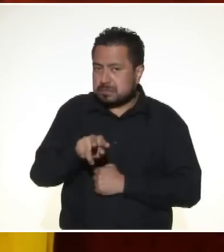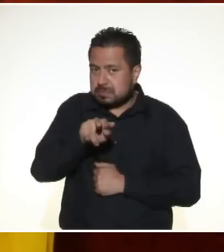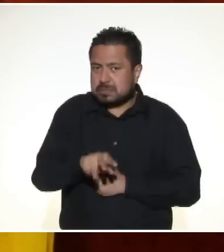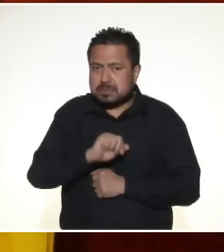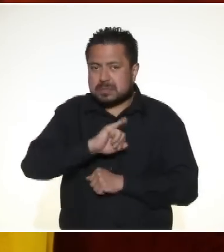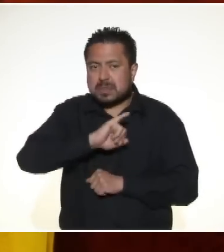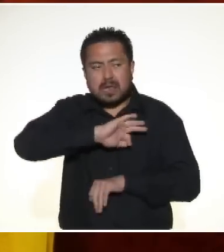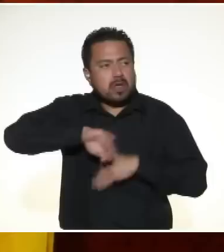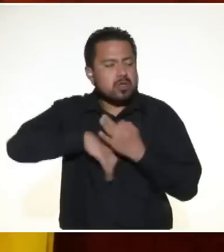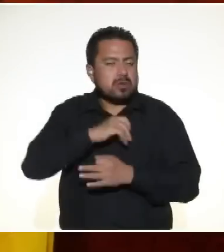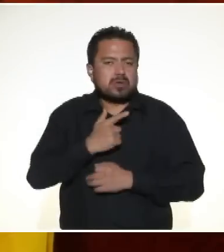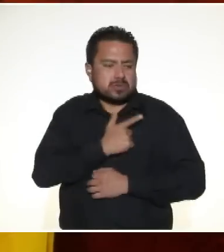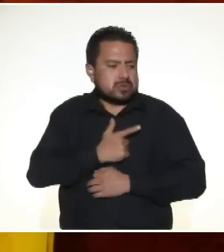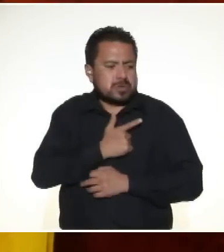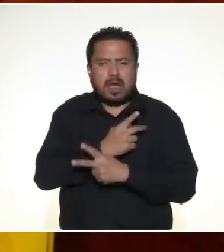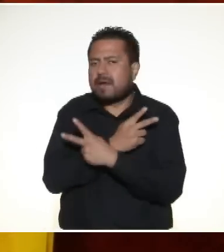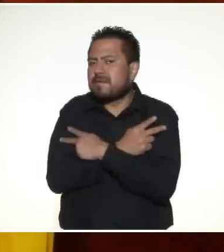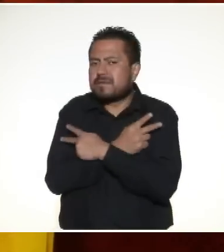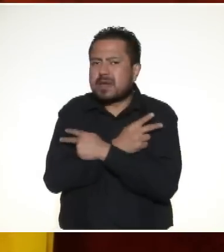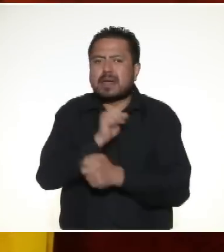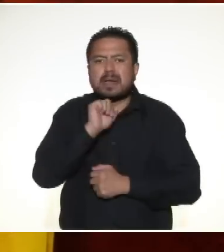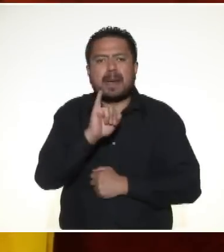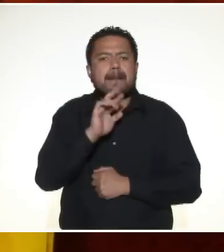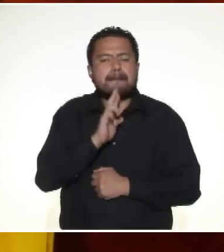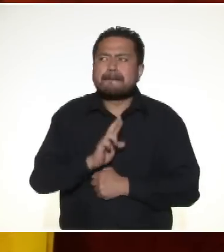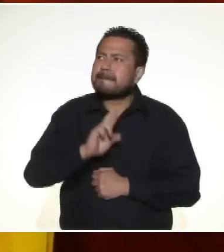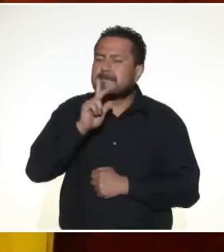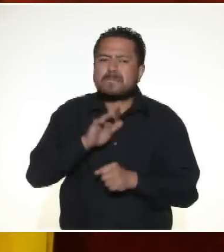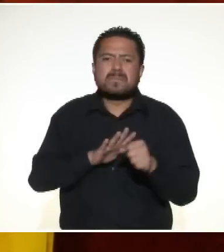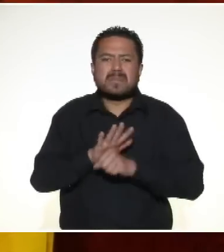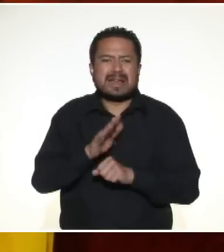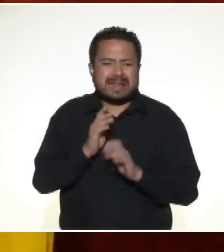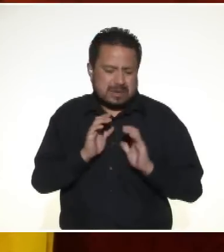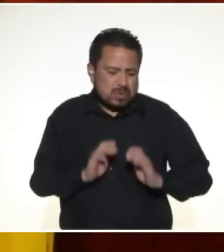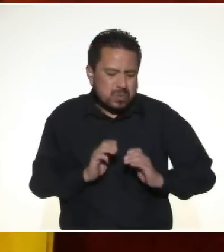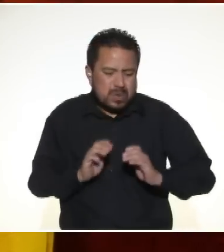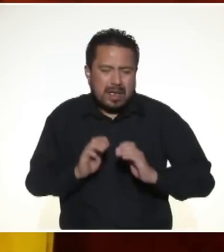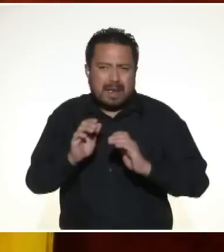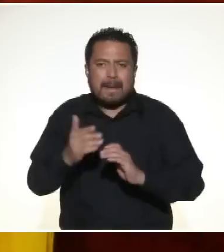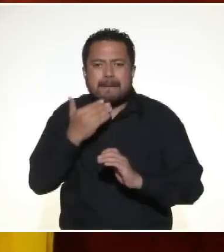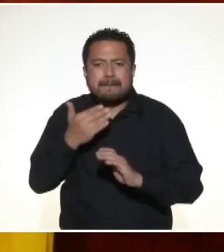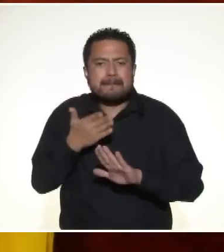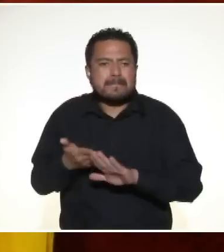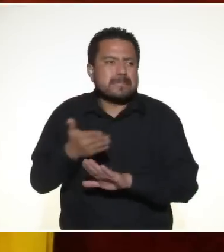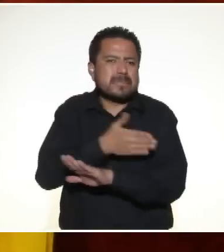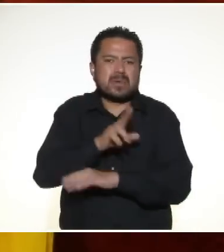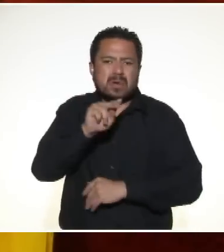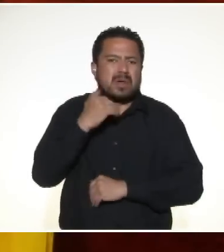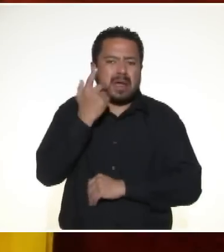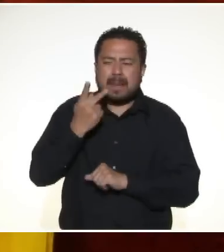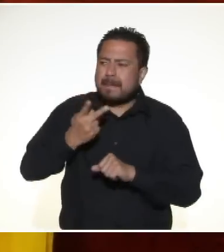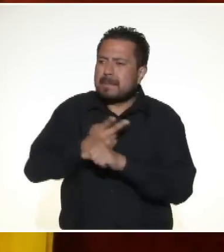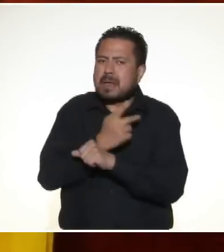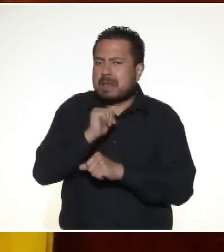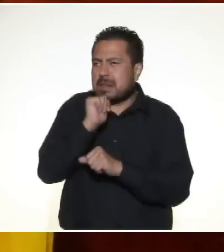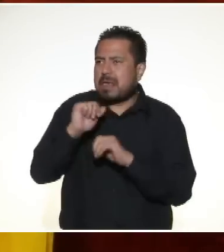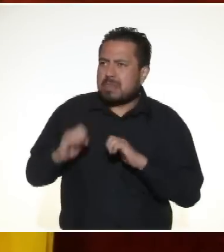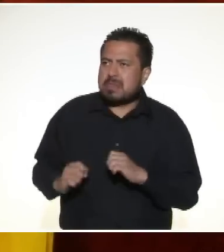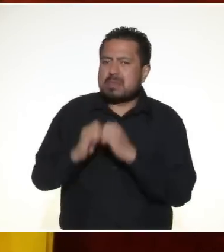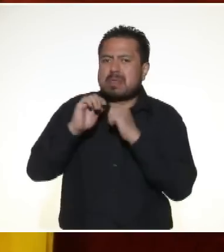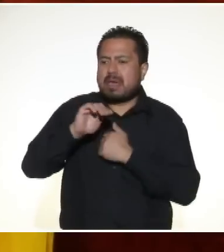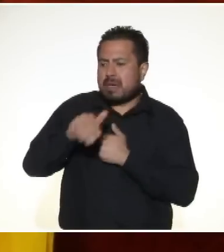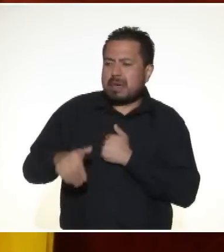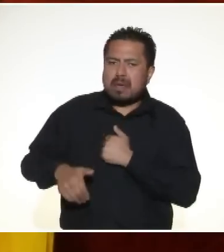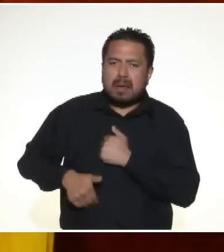todos nos gustan las vacaciones y por supuesto, y lo mejor es estar bien prevenidos e informados para que no queremos que pase ninguna desgracia, ningún